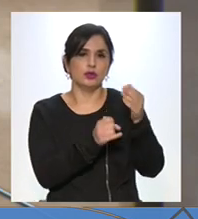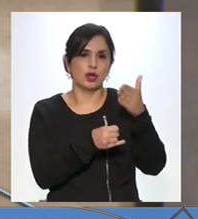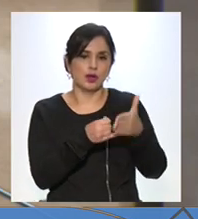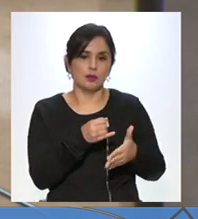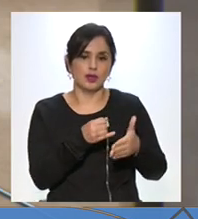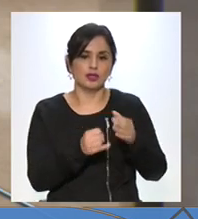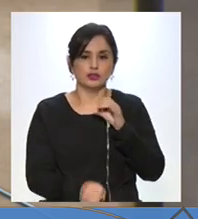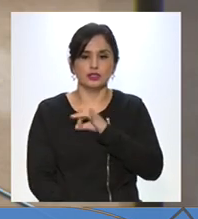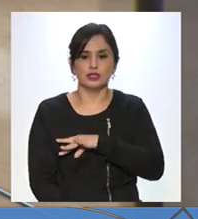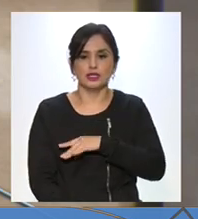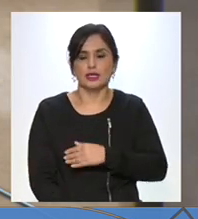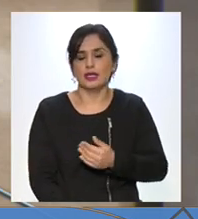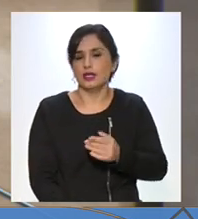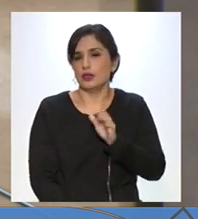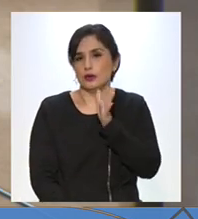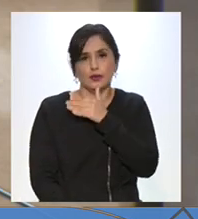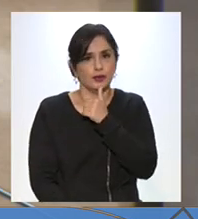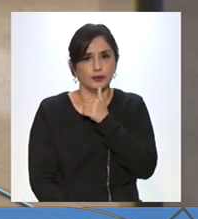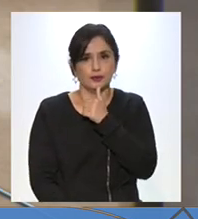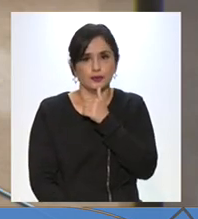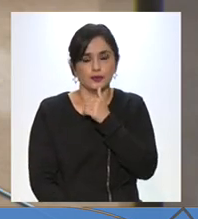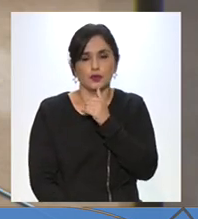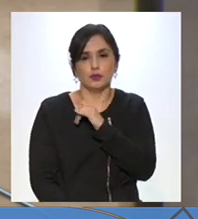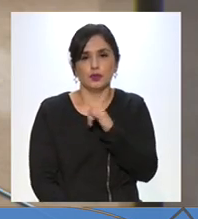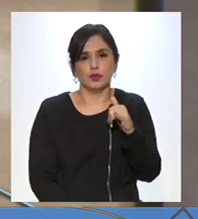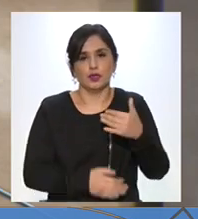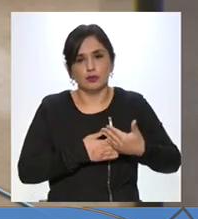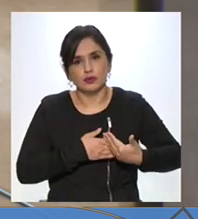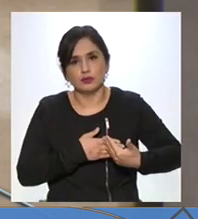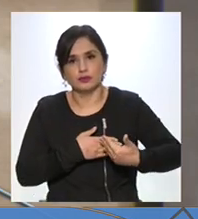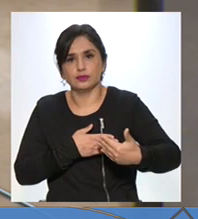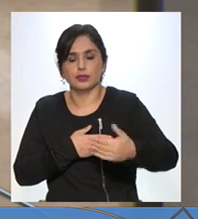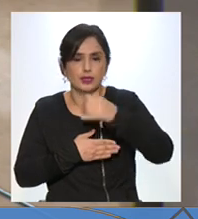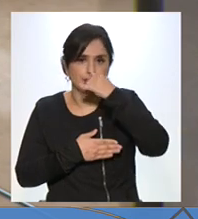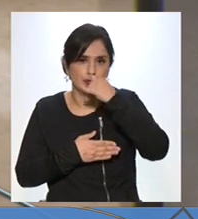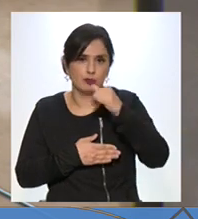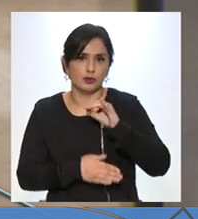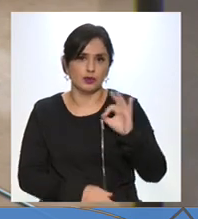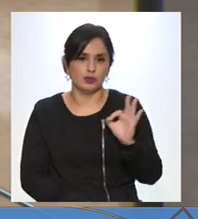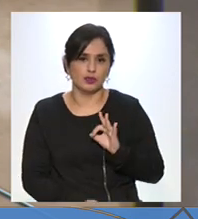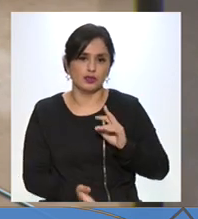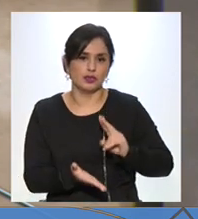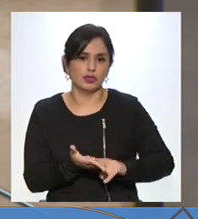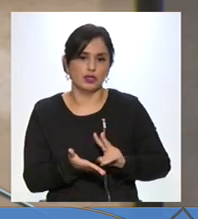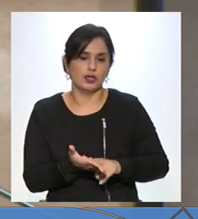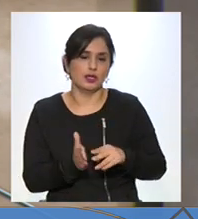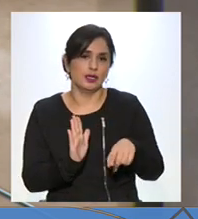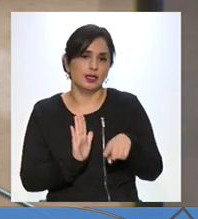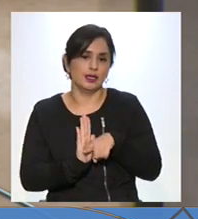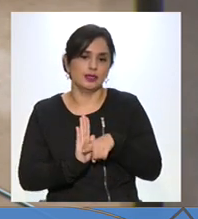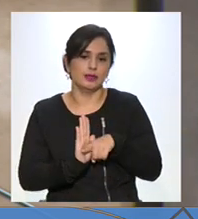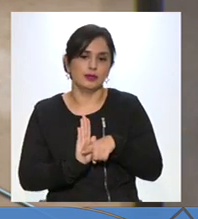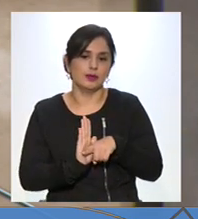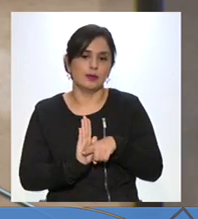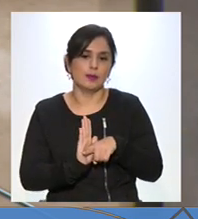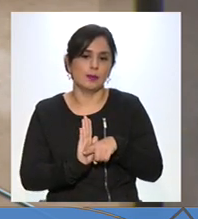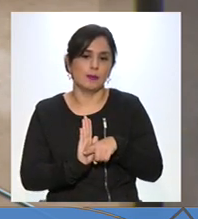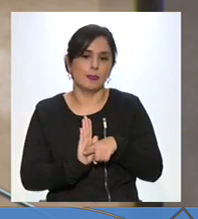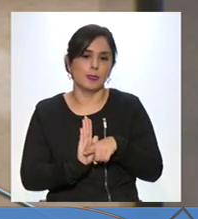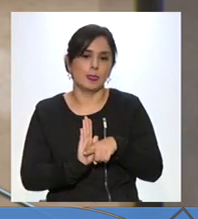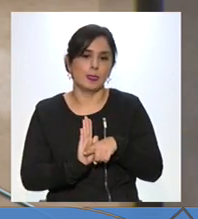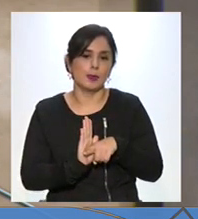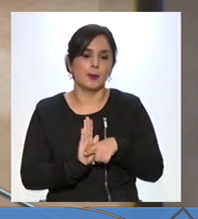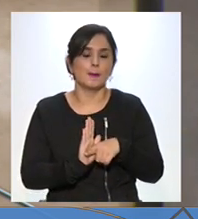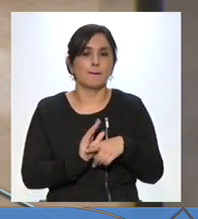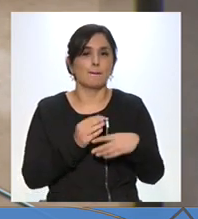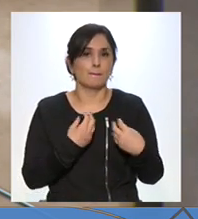Chile es prácticamente inexistente, porque después de tanto tiempo con una tasa real negativa,